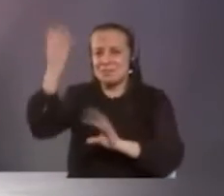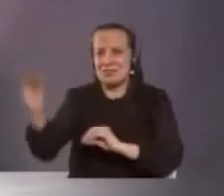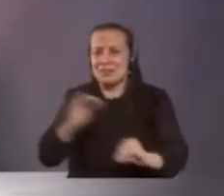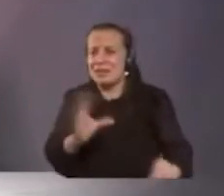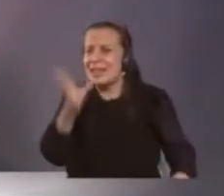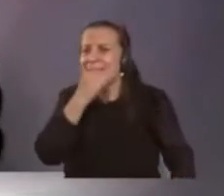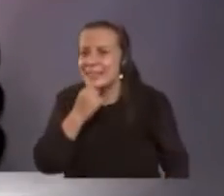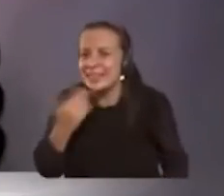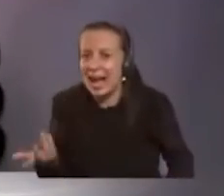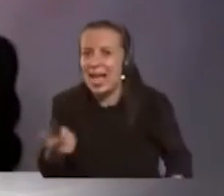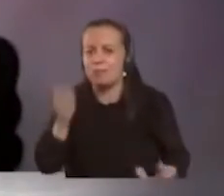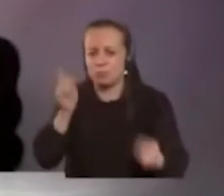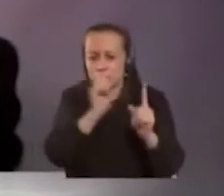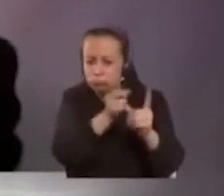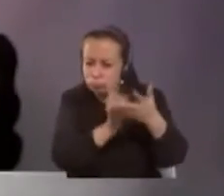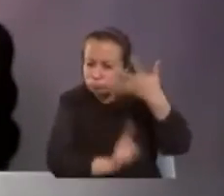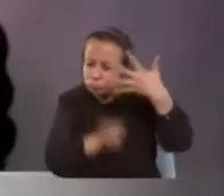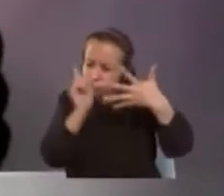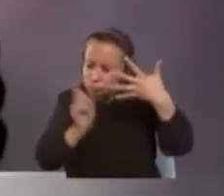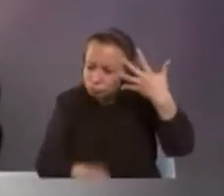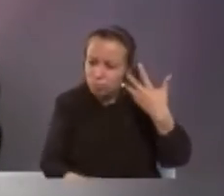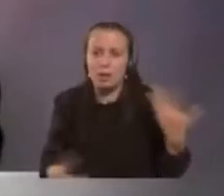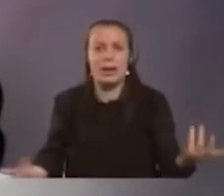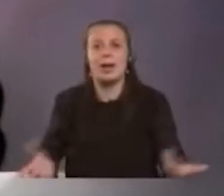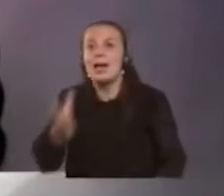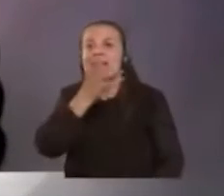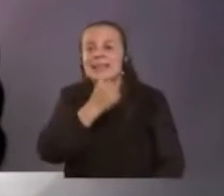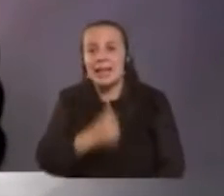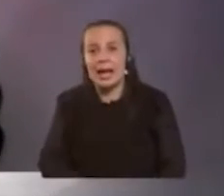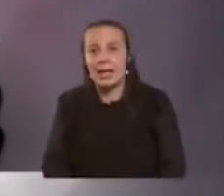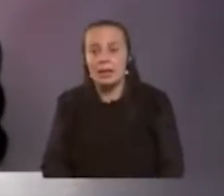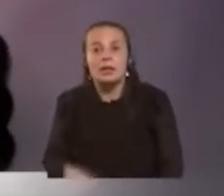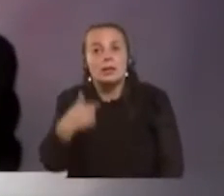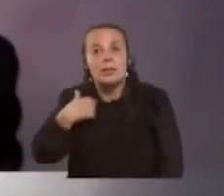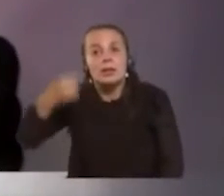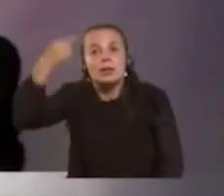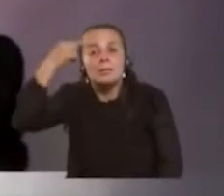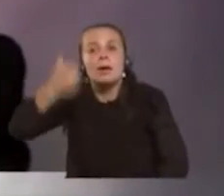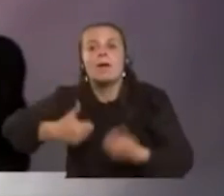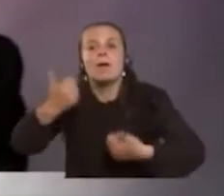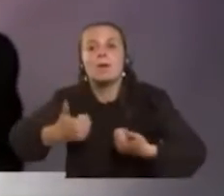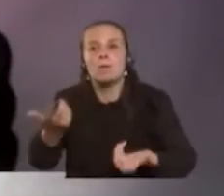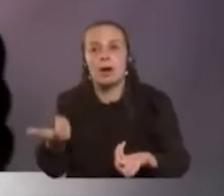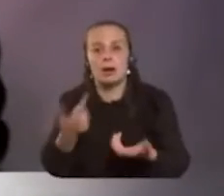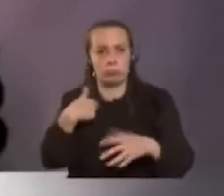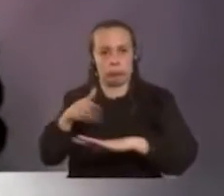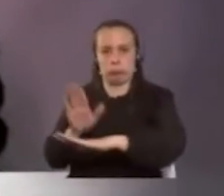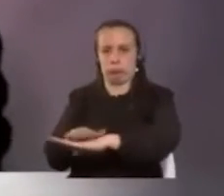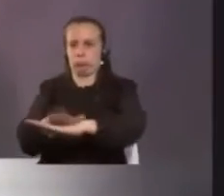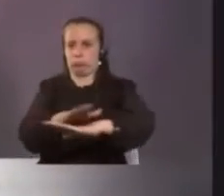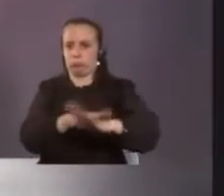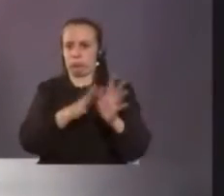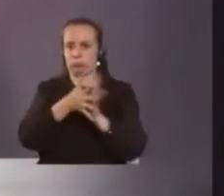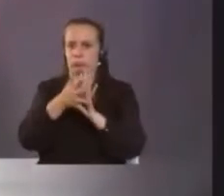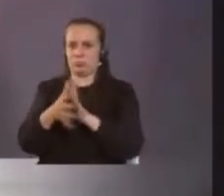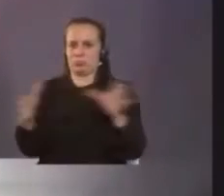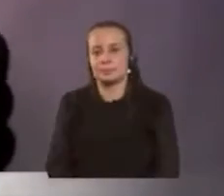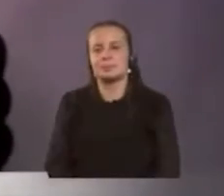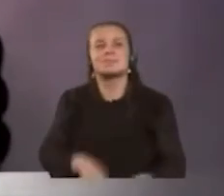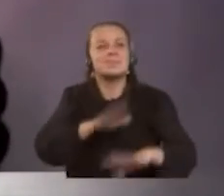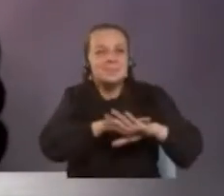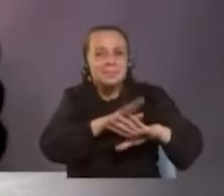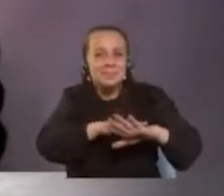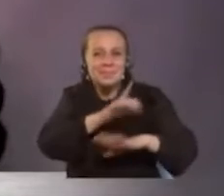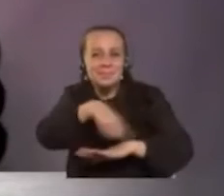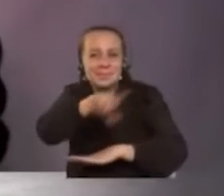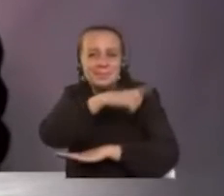no hicieron la contabilidad como la debían hacer. Eso lo tendrán que establecer, digamos, las autoridades respectivas, porque además también, digamos,